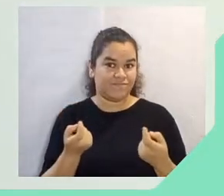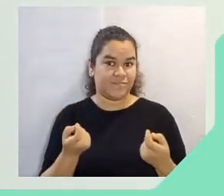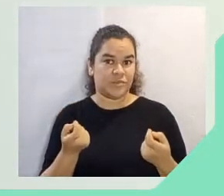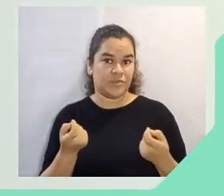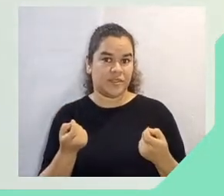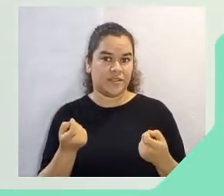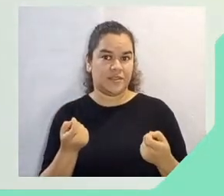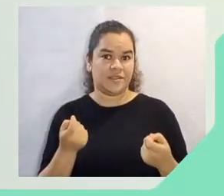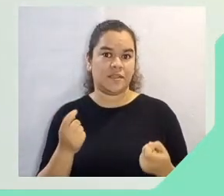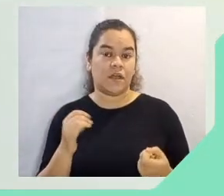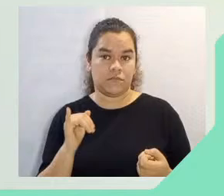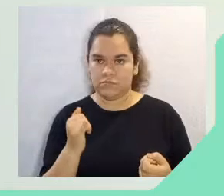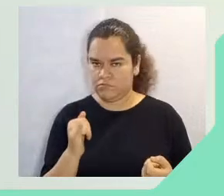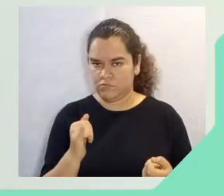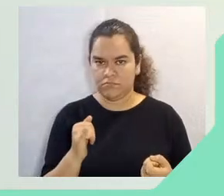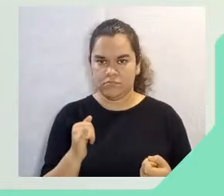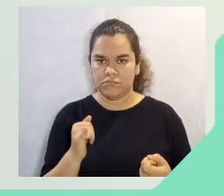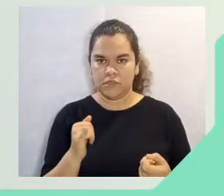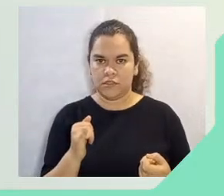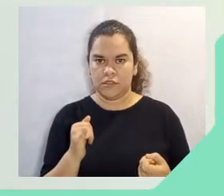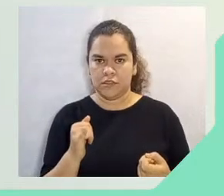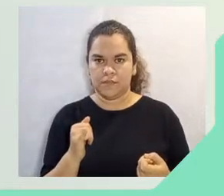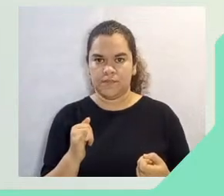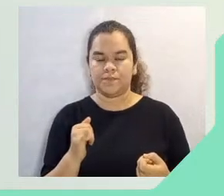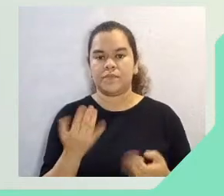ser de utilidad en todo el